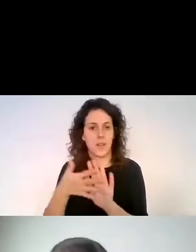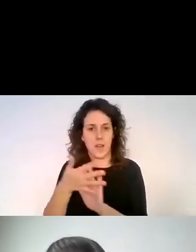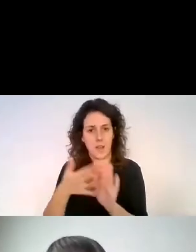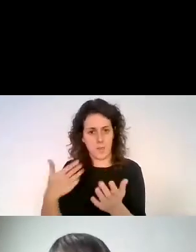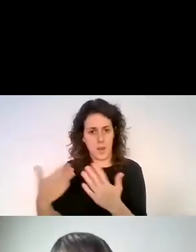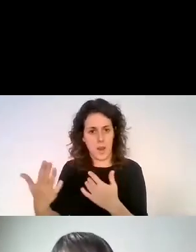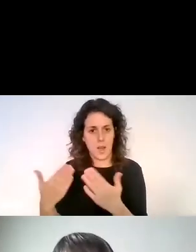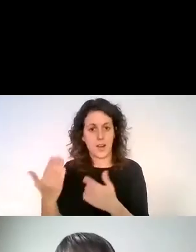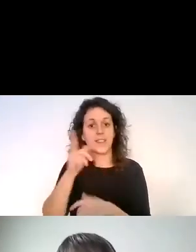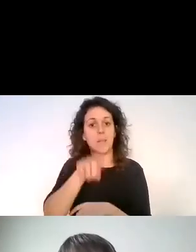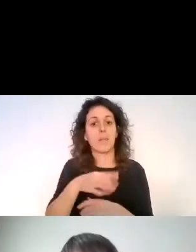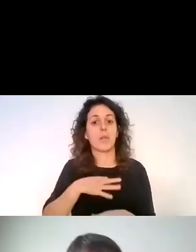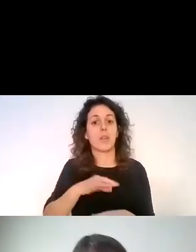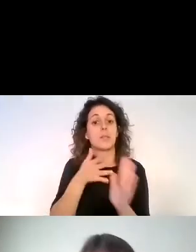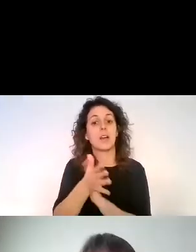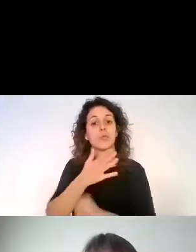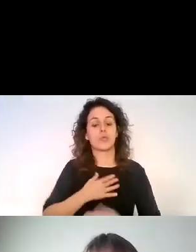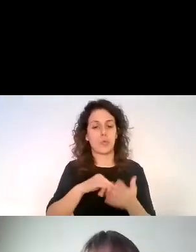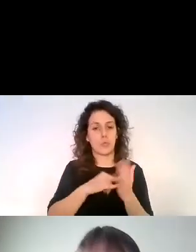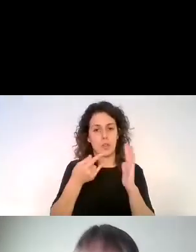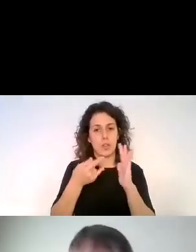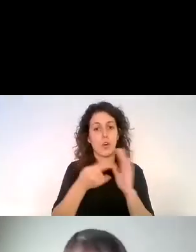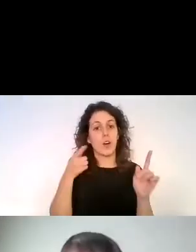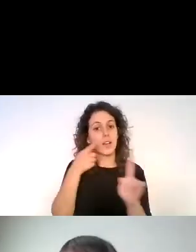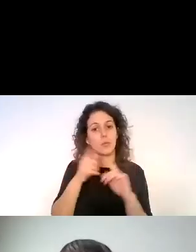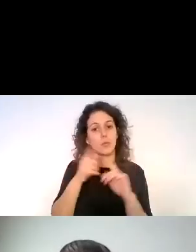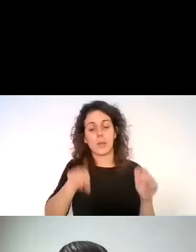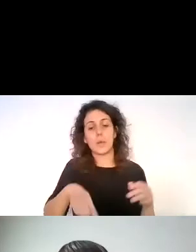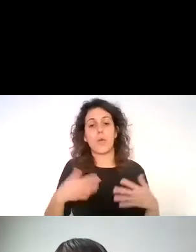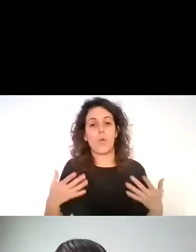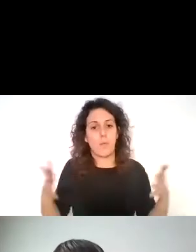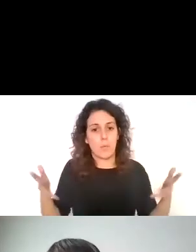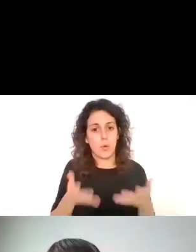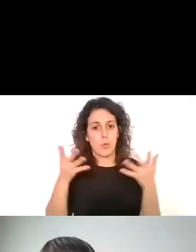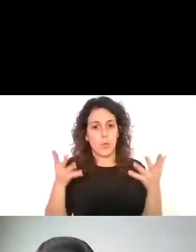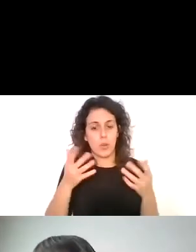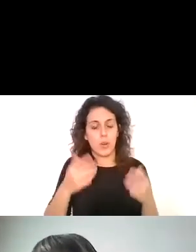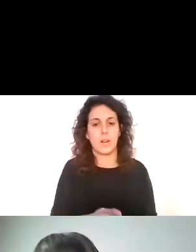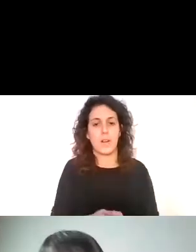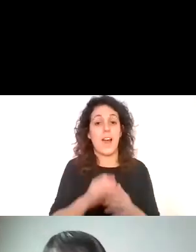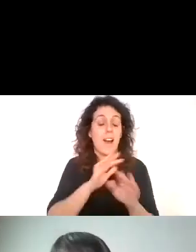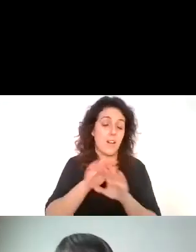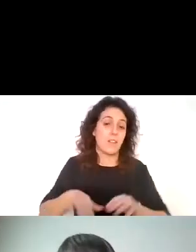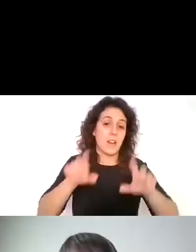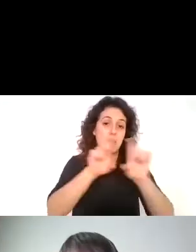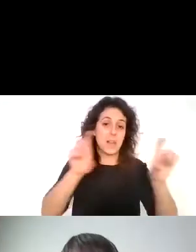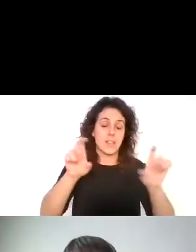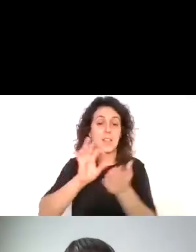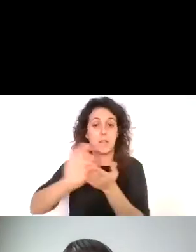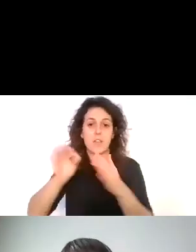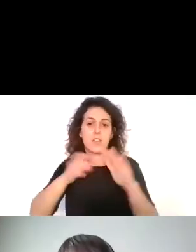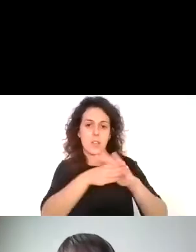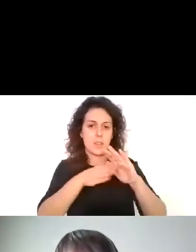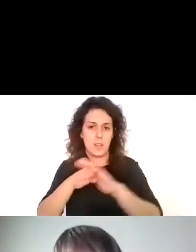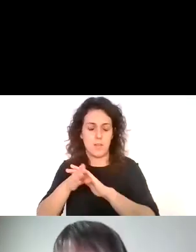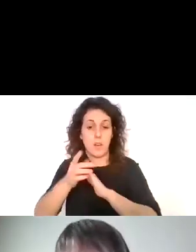de poder explicar nuestro proyecto y poder promocionar al final son las empresas y servicios que son accesibles, pues ayudarlos y nosotros que